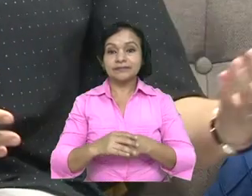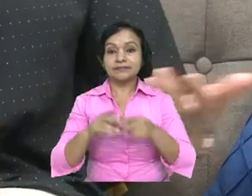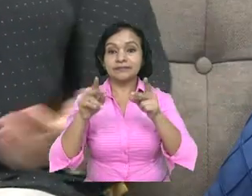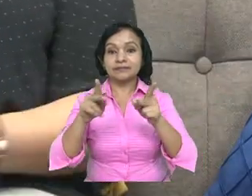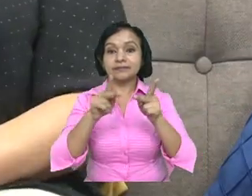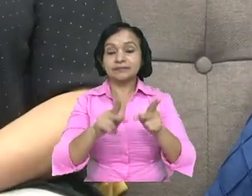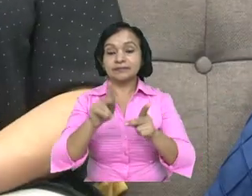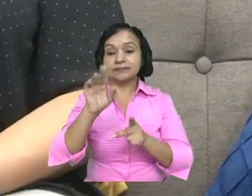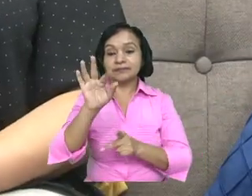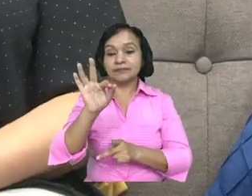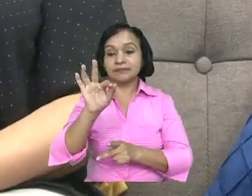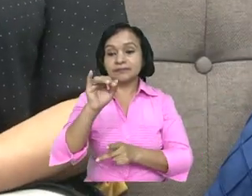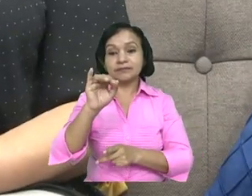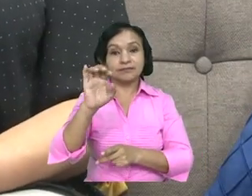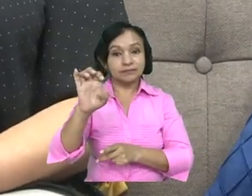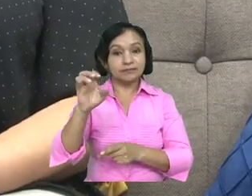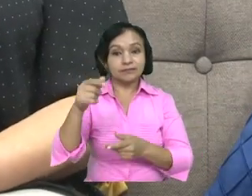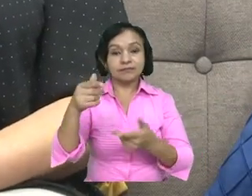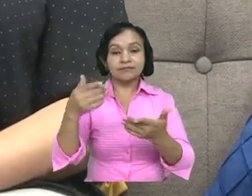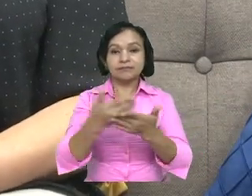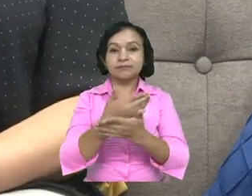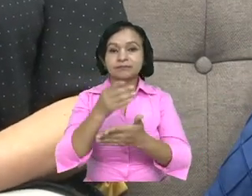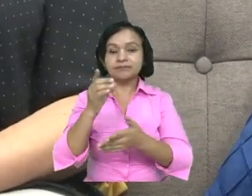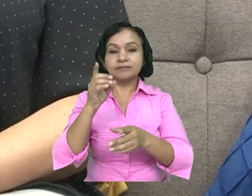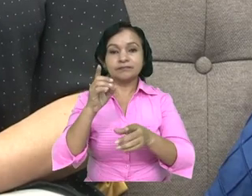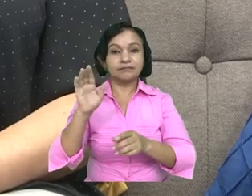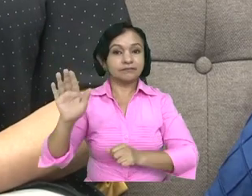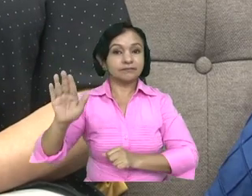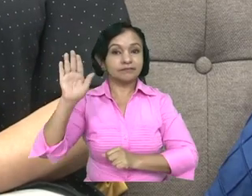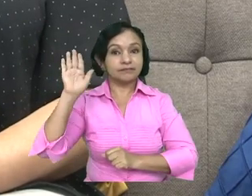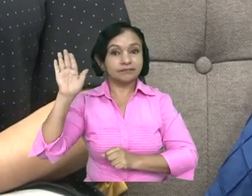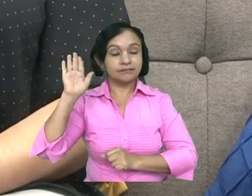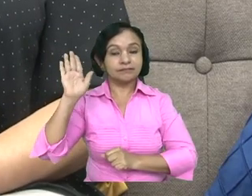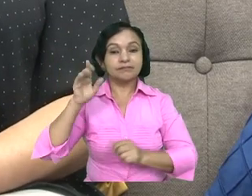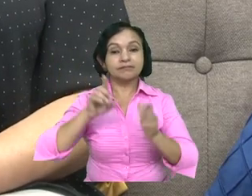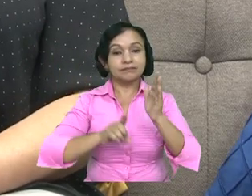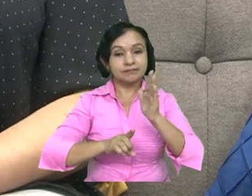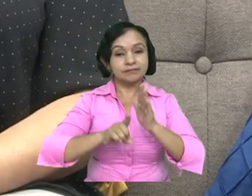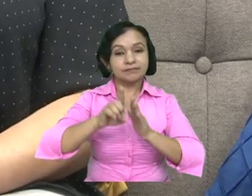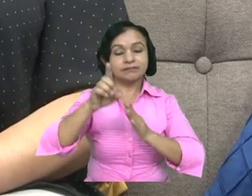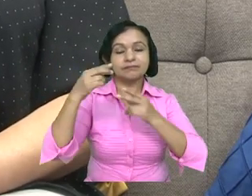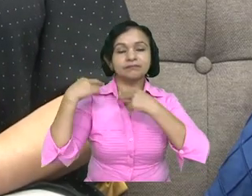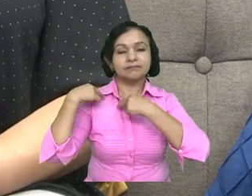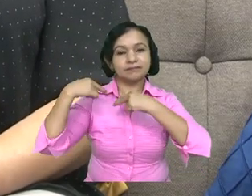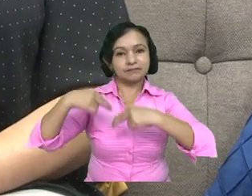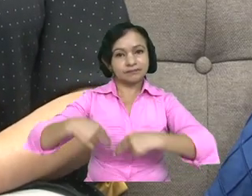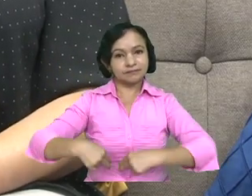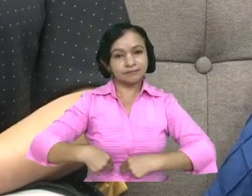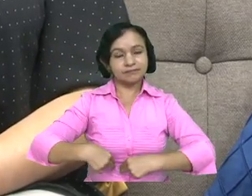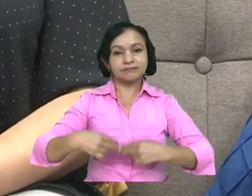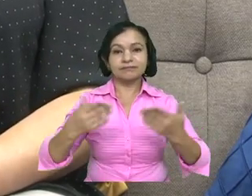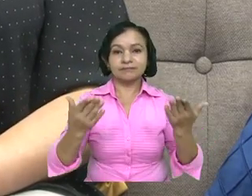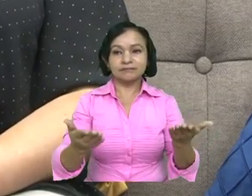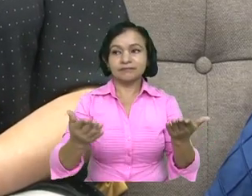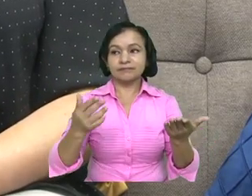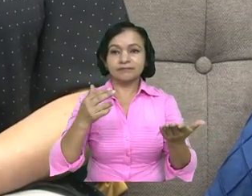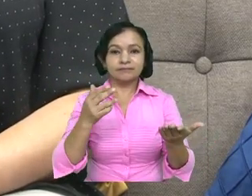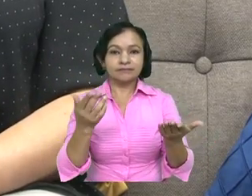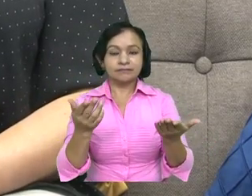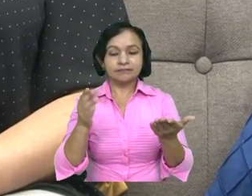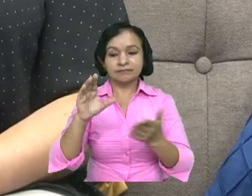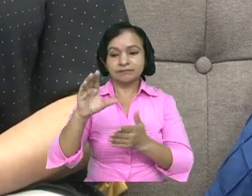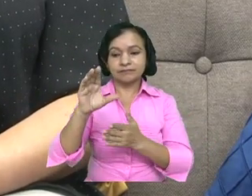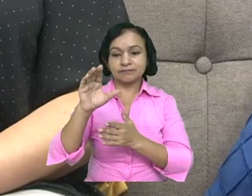contratan con el FICE para trabajar, también tienen que comprometerse con este desarrollo humano. Fíjate que la